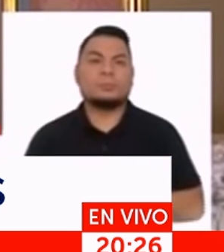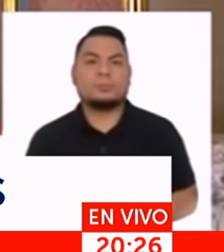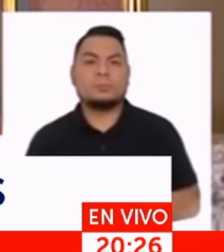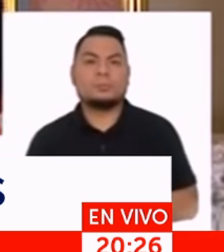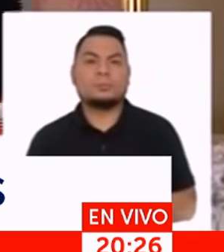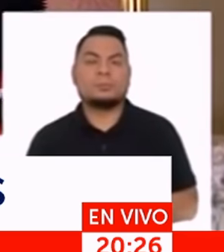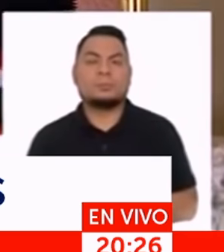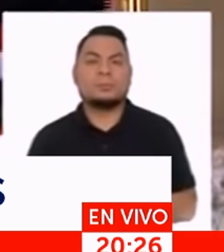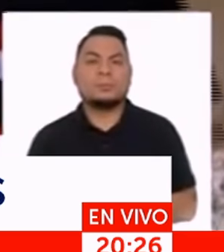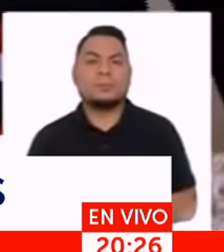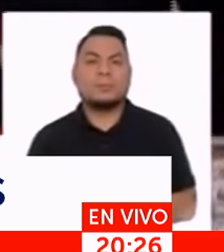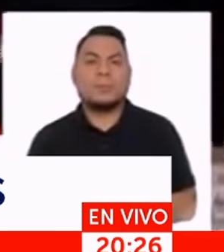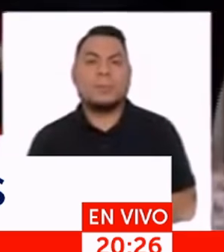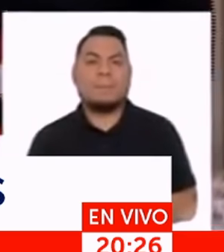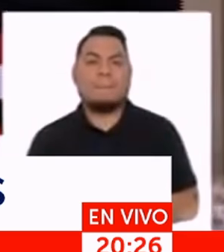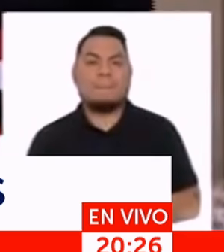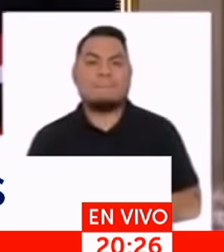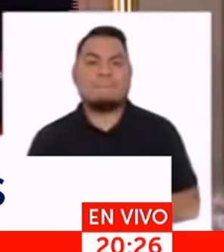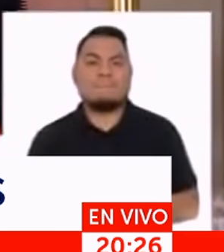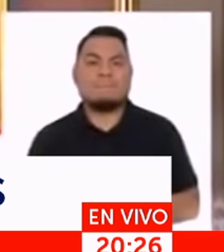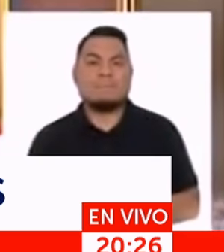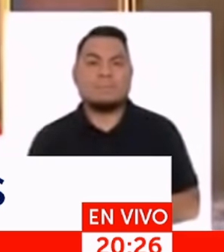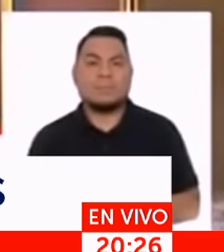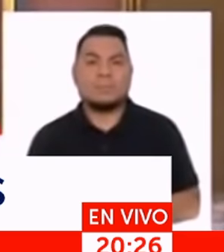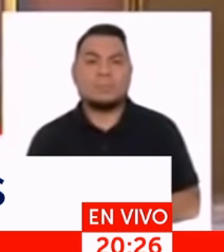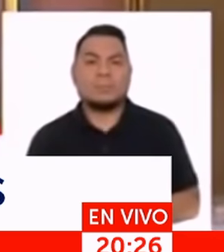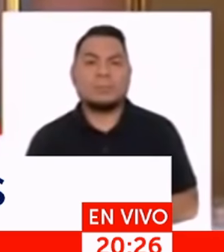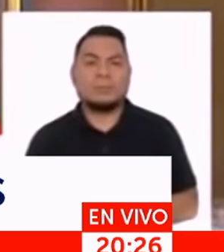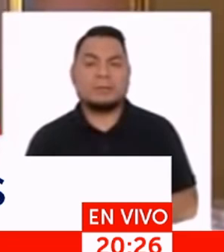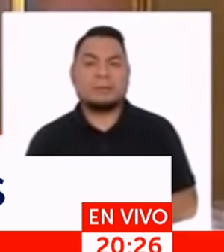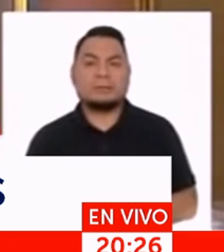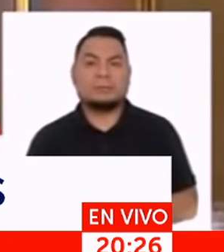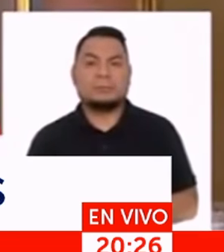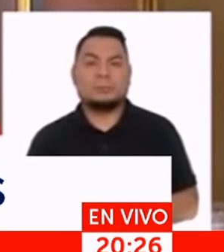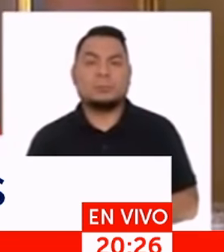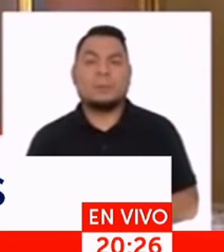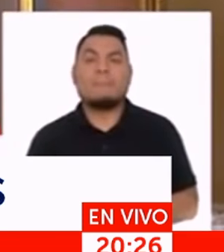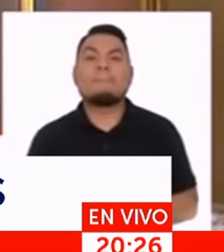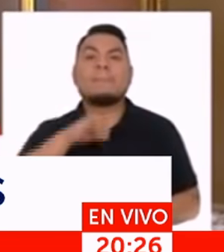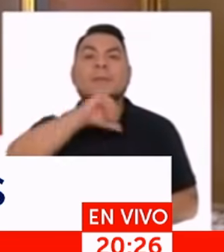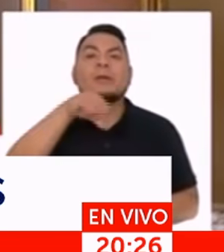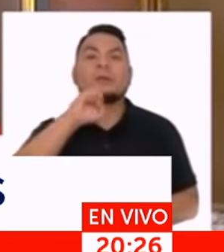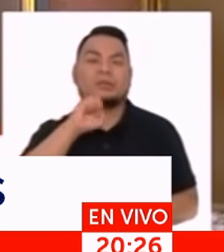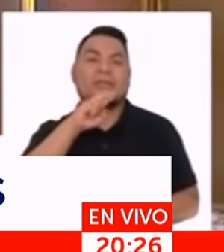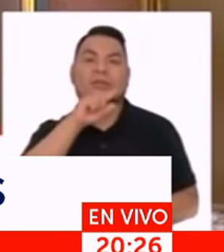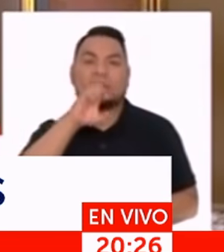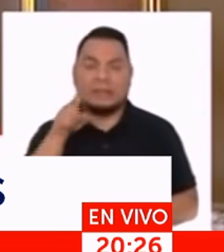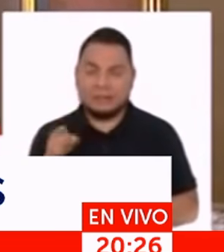demandan. De esta manera, entonces, es como toma juramento el nuevo ministro